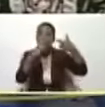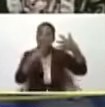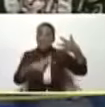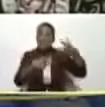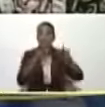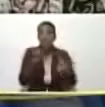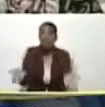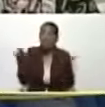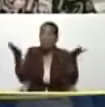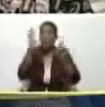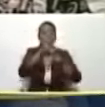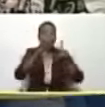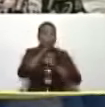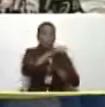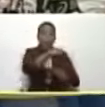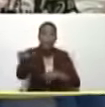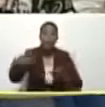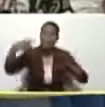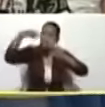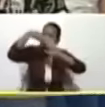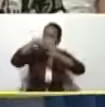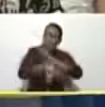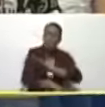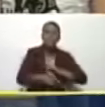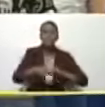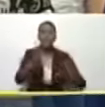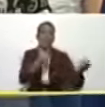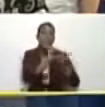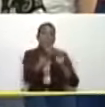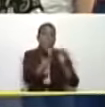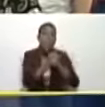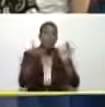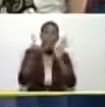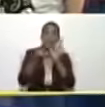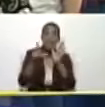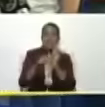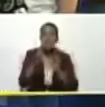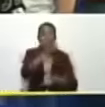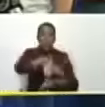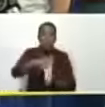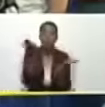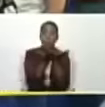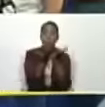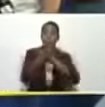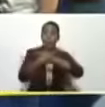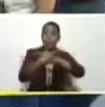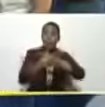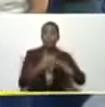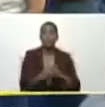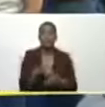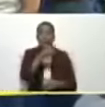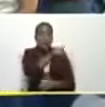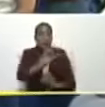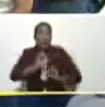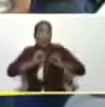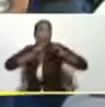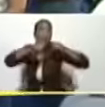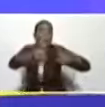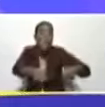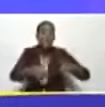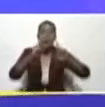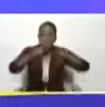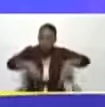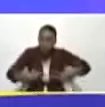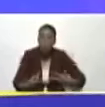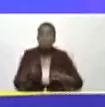incentivar la cultura y profundizar el deporte de nuestros liceos y en nuestras escuelas técnicas y es allí donde nuestra